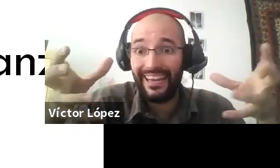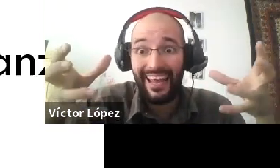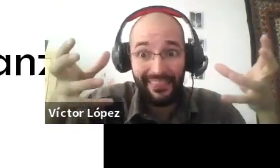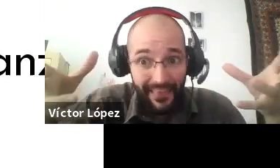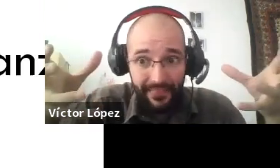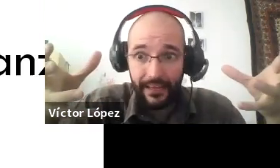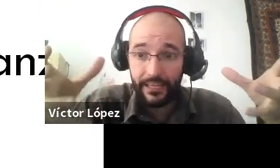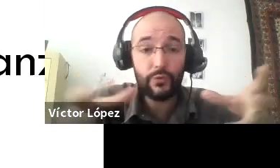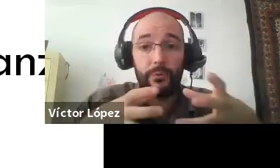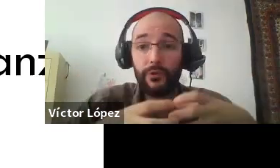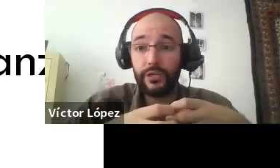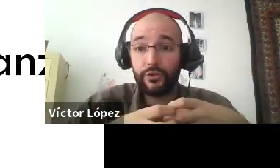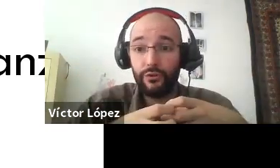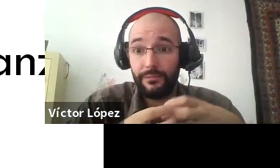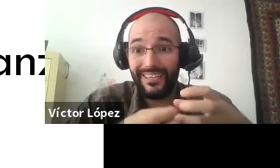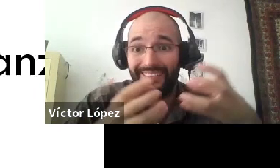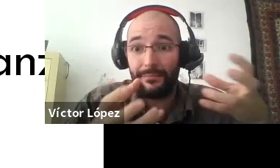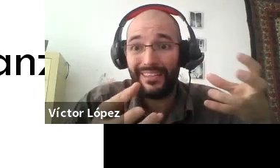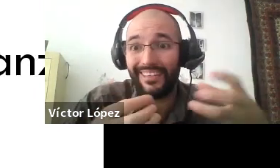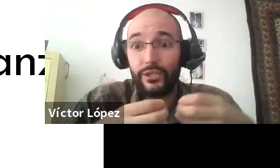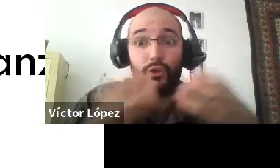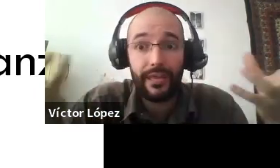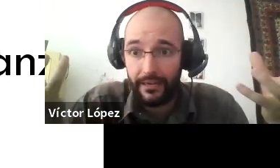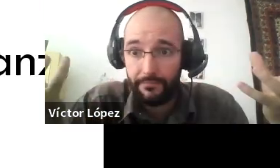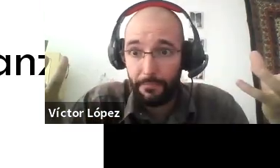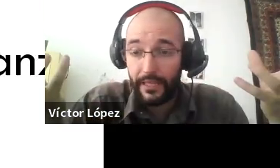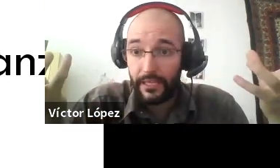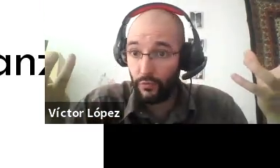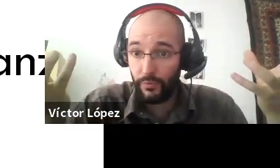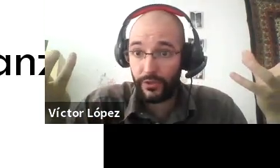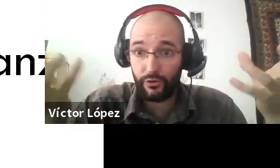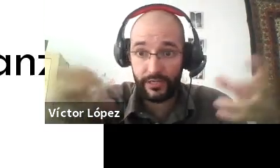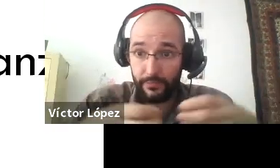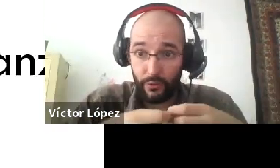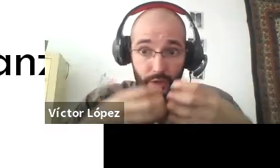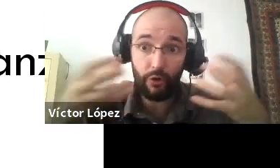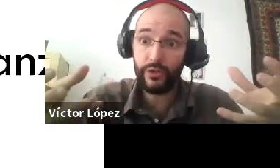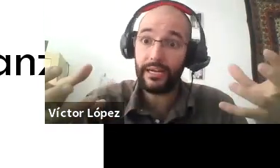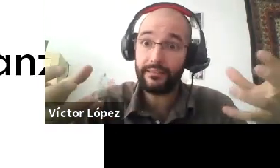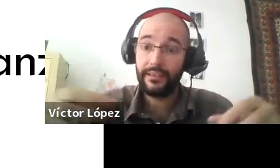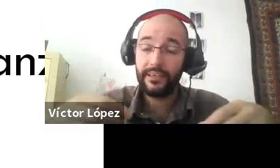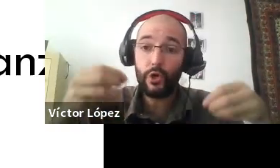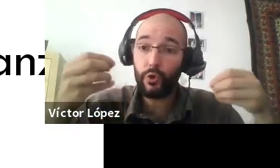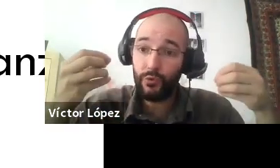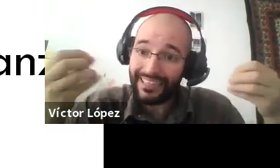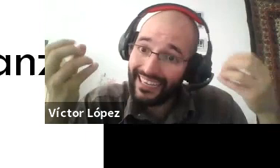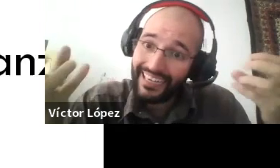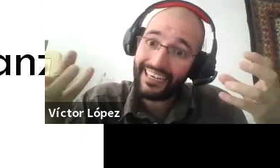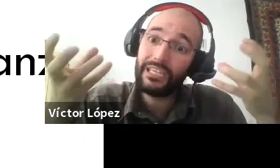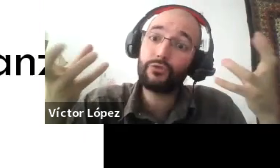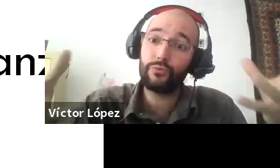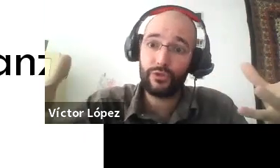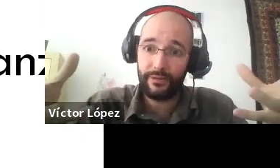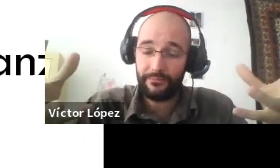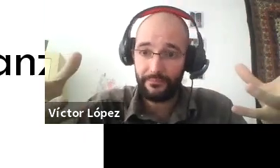que la ciencia es un proceso eminentemente social. Y es un proceso que se produce en comunidad y con una alta